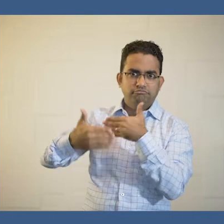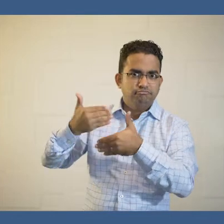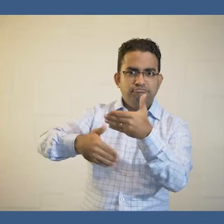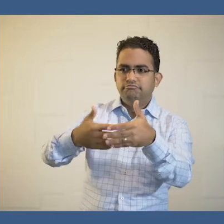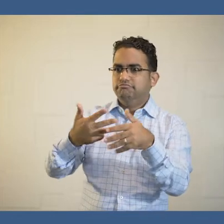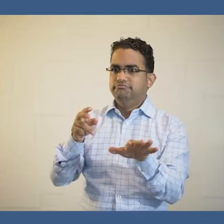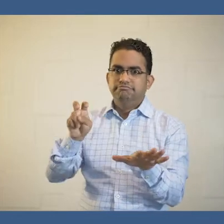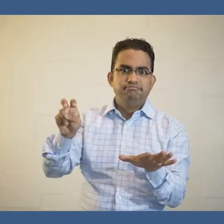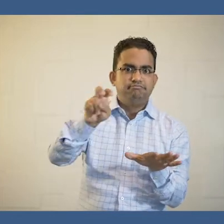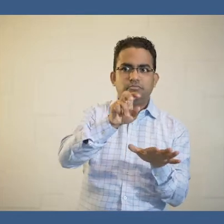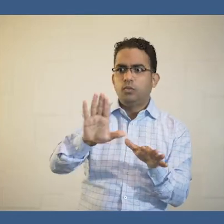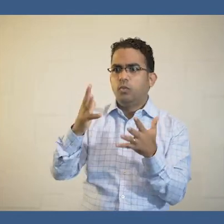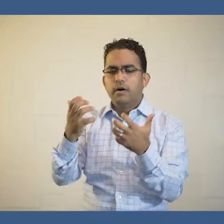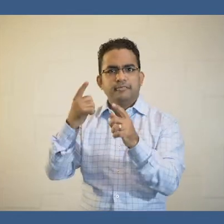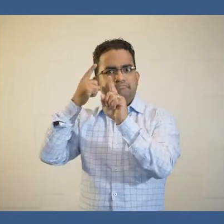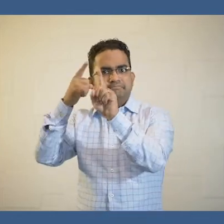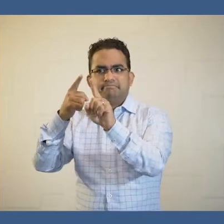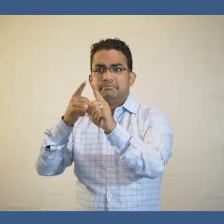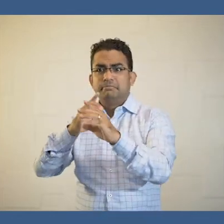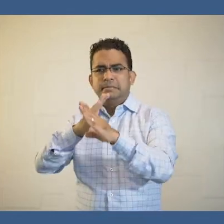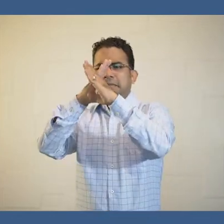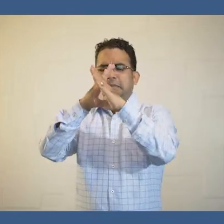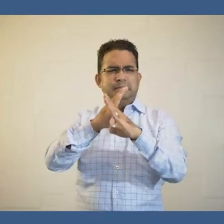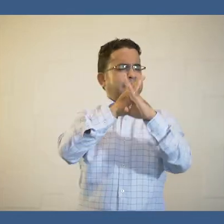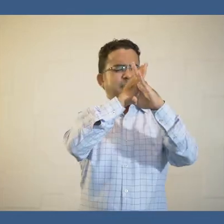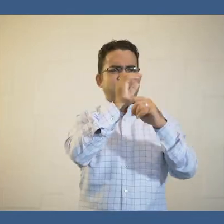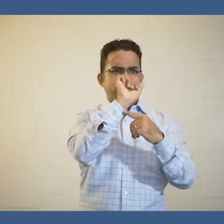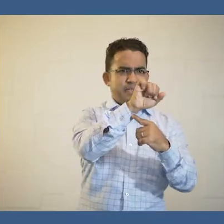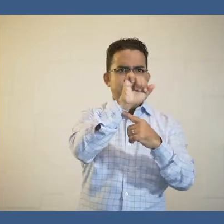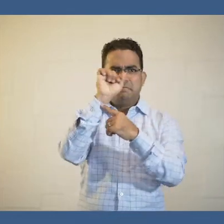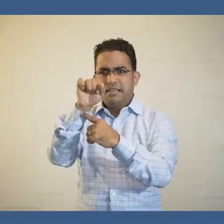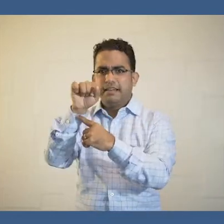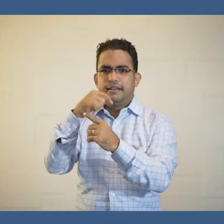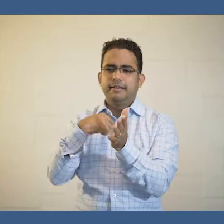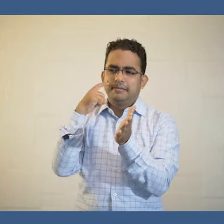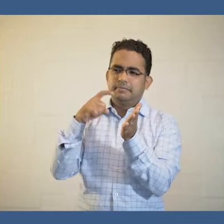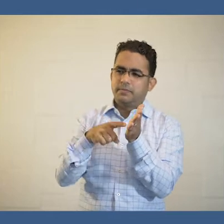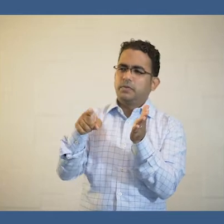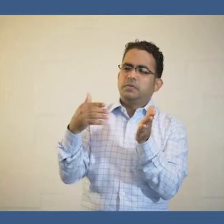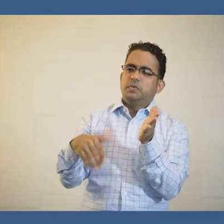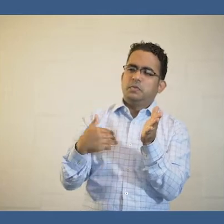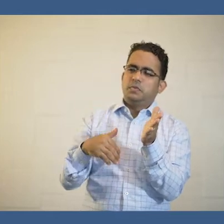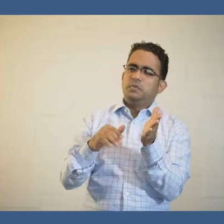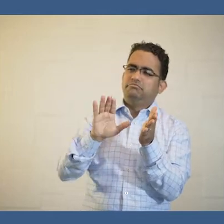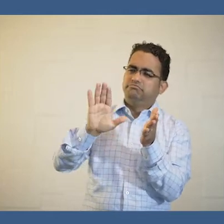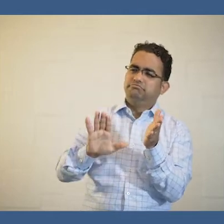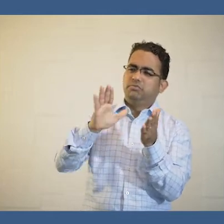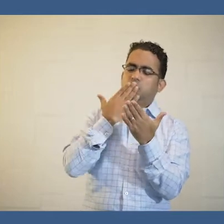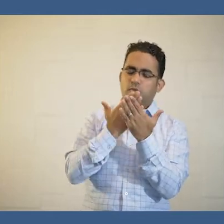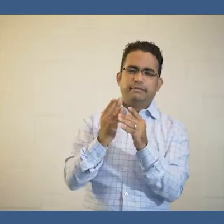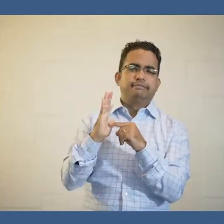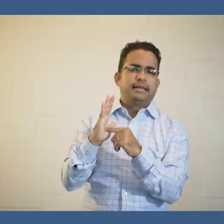luchar cada día por lo que quiere y vencer obstáculos y dificultades, es cuando le veo mejor sentido a las